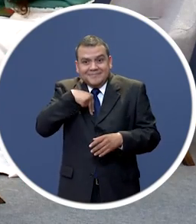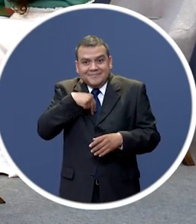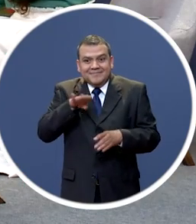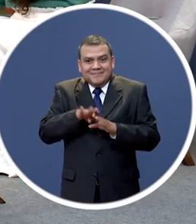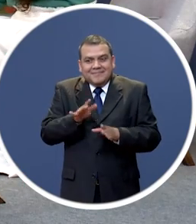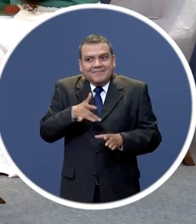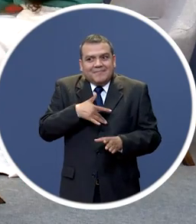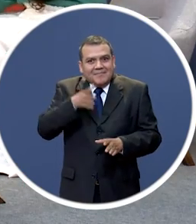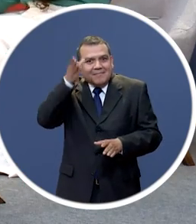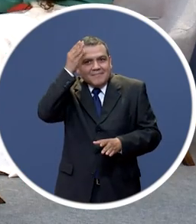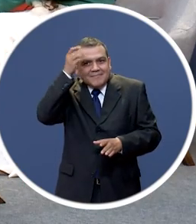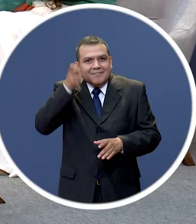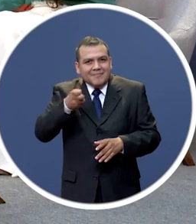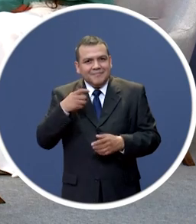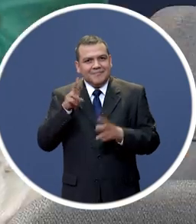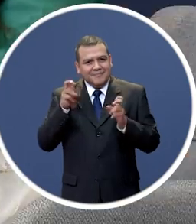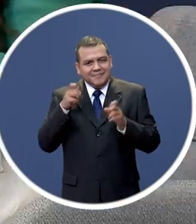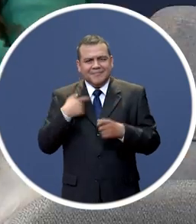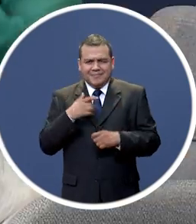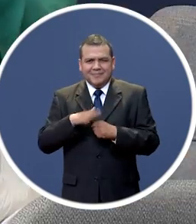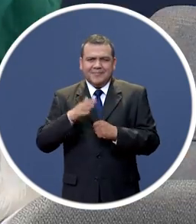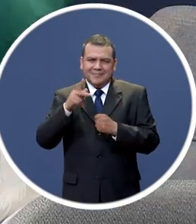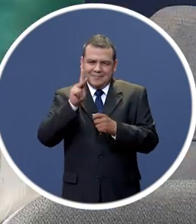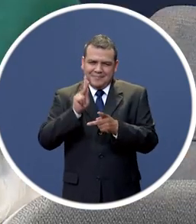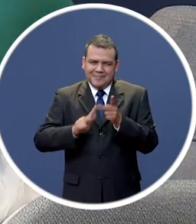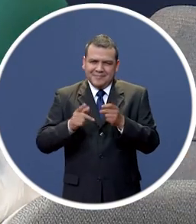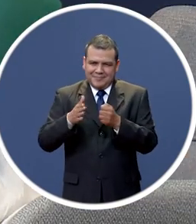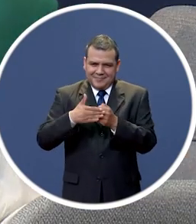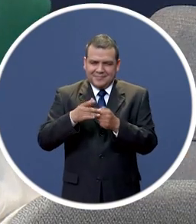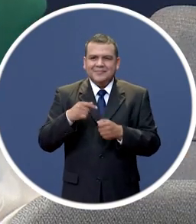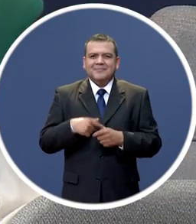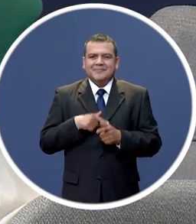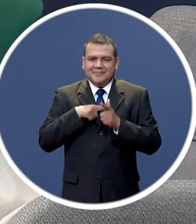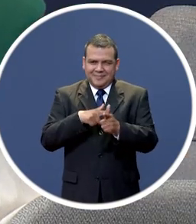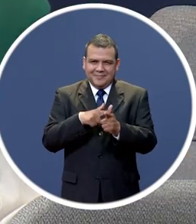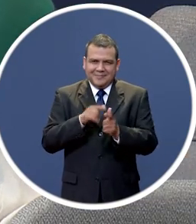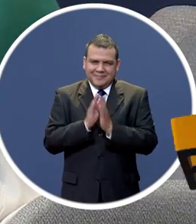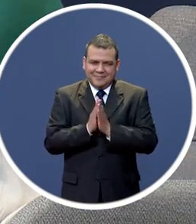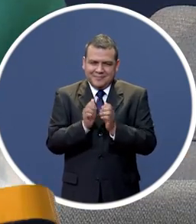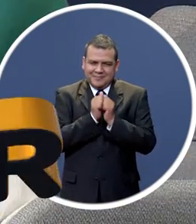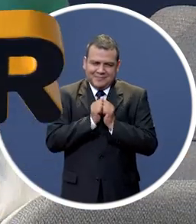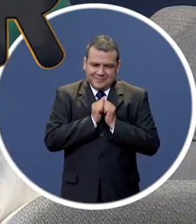sobre este tema y lo vamos a continuar en la siguiente sección. Así que ustedes quédense con nosotros.